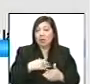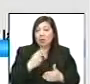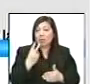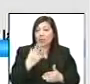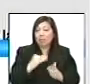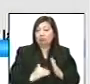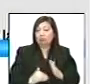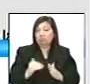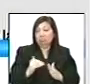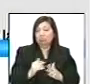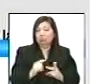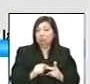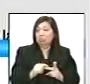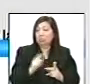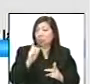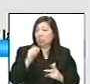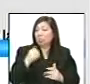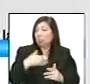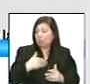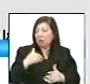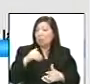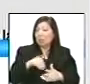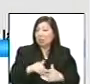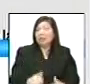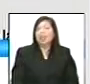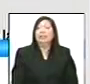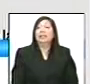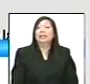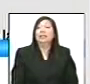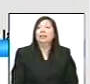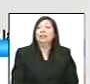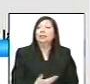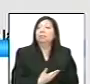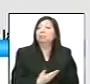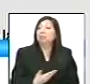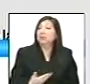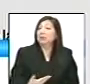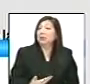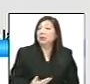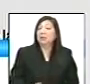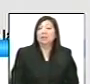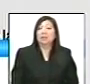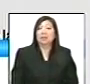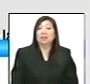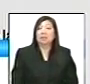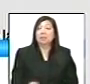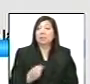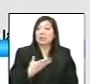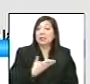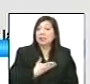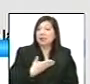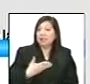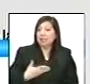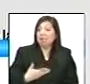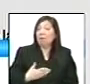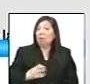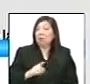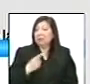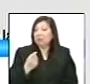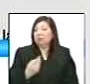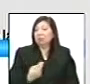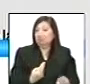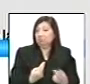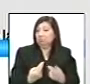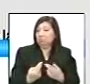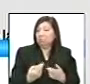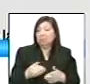años y gozar de derecho de sufragio. Los candidatos a la presidencia de la República y a las vicepresidencias pueden ser